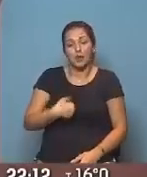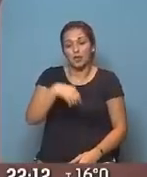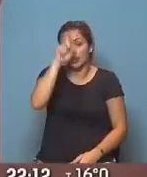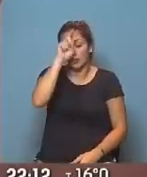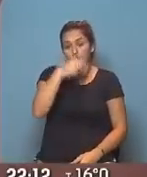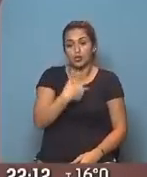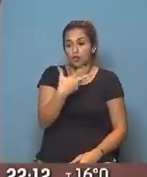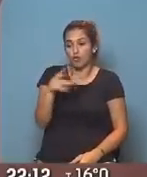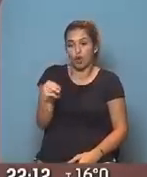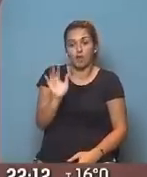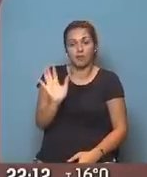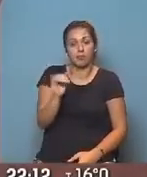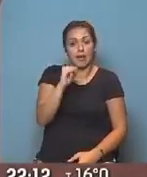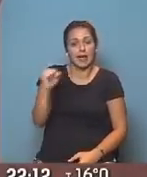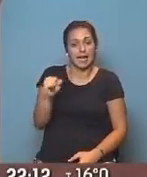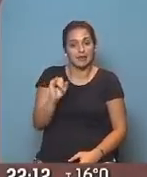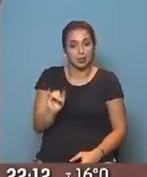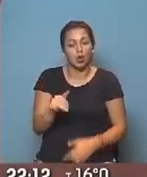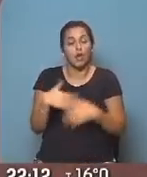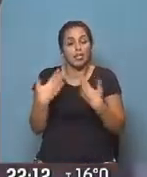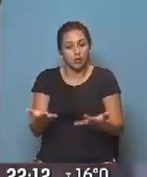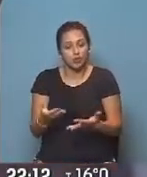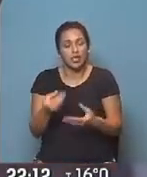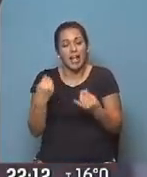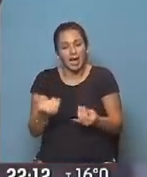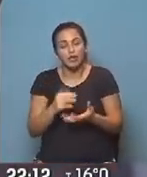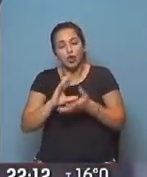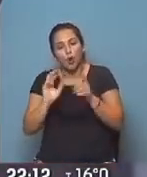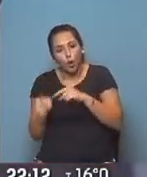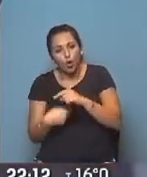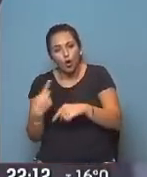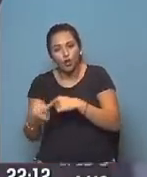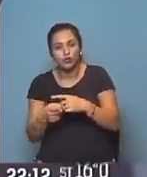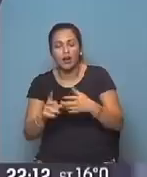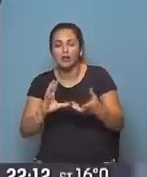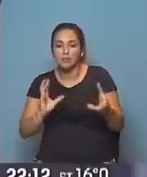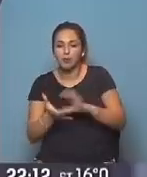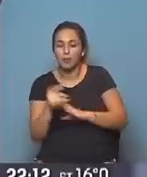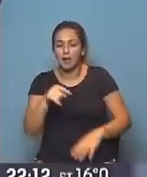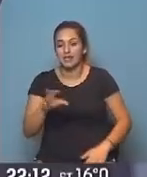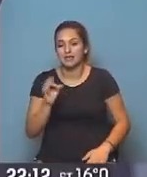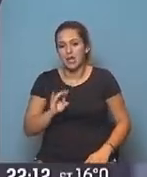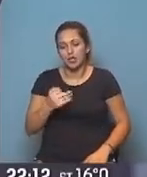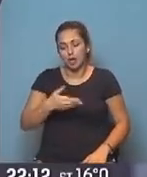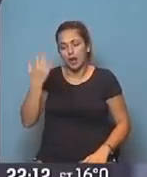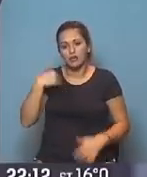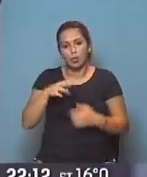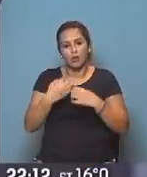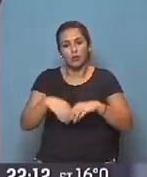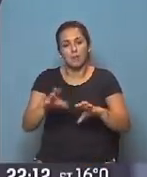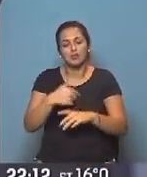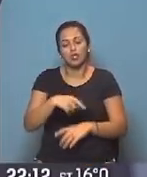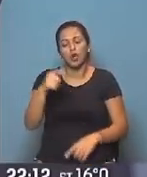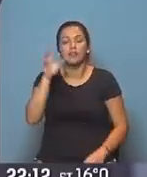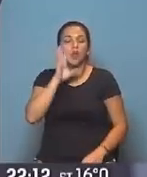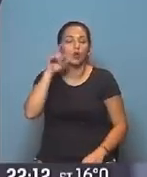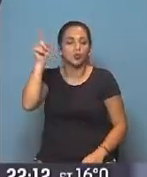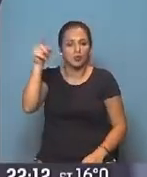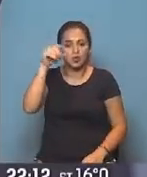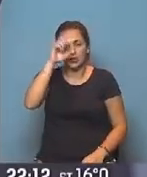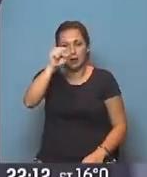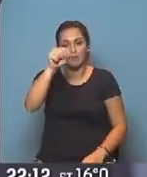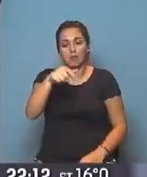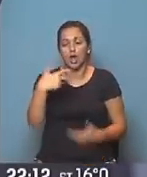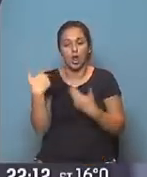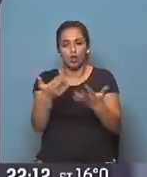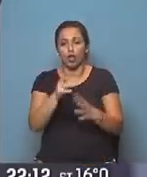Erdogan. Hay otras acciones que se han dado, sobre todo este año. A principios de año, el consulado de Estados Unidos dejó de dar